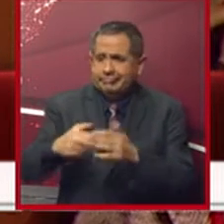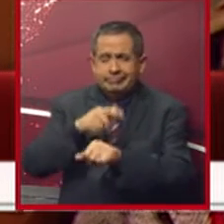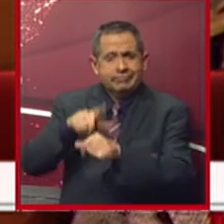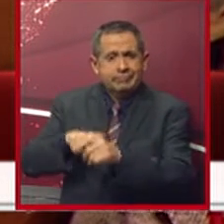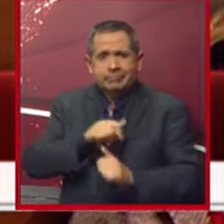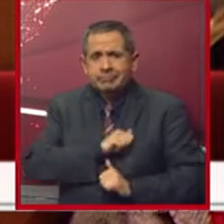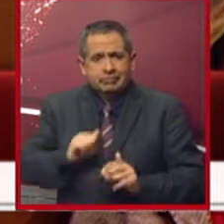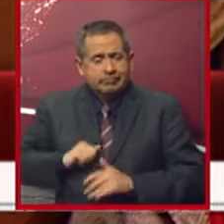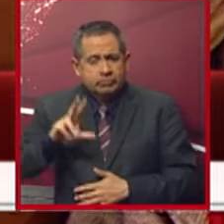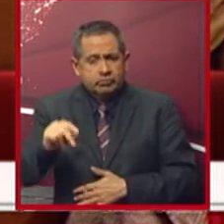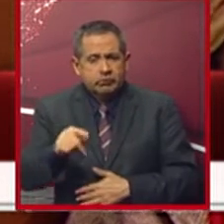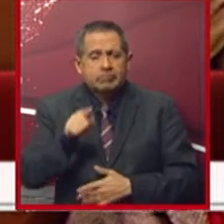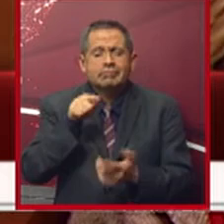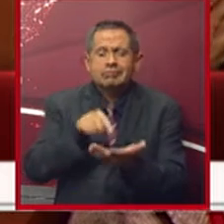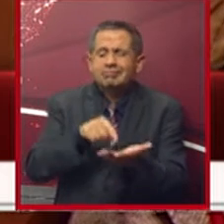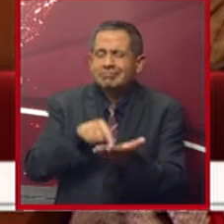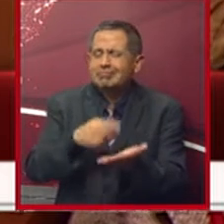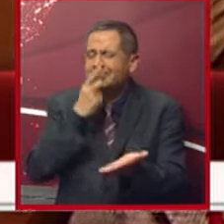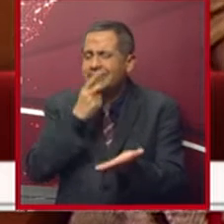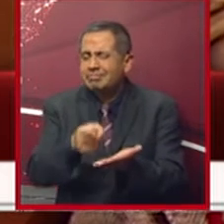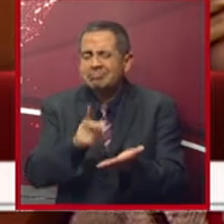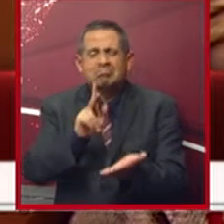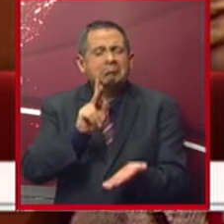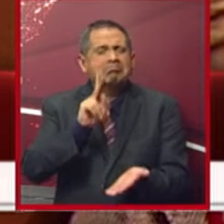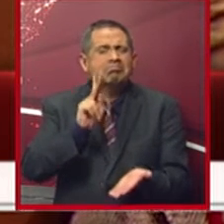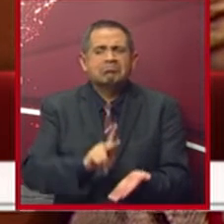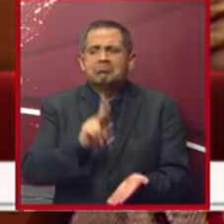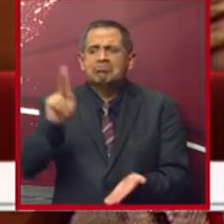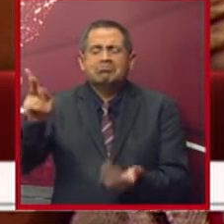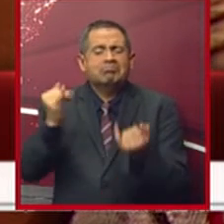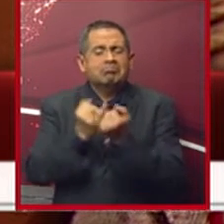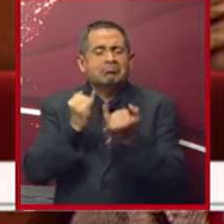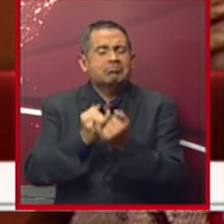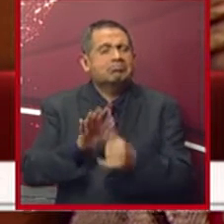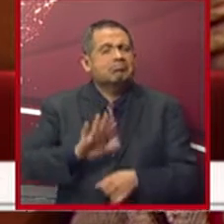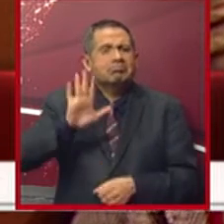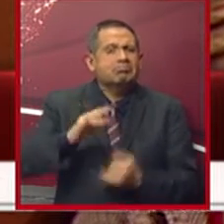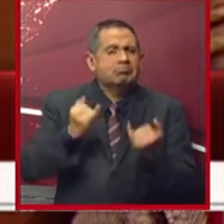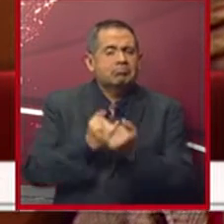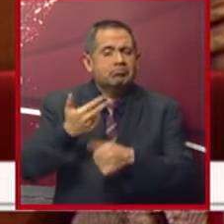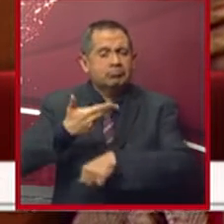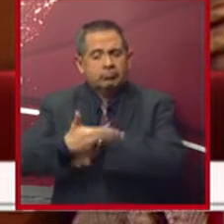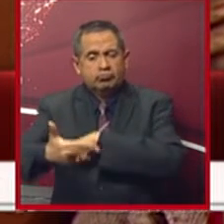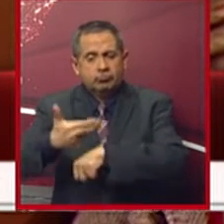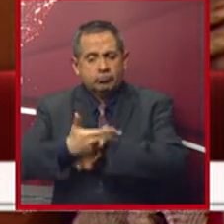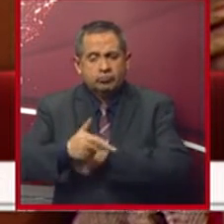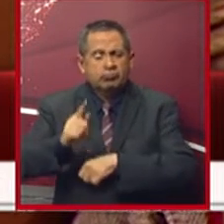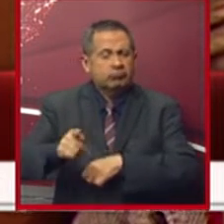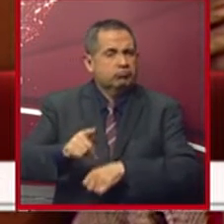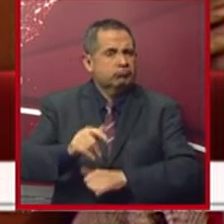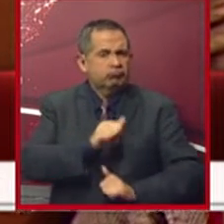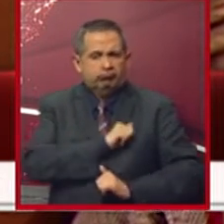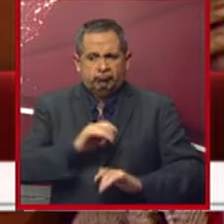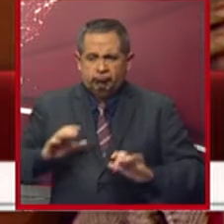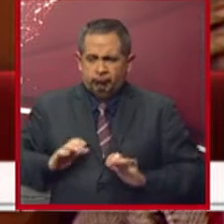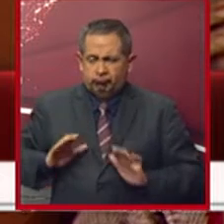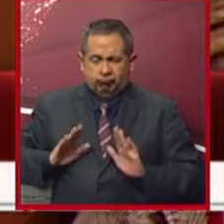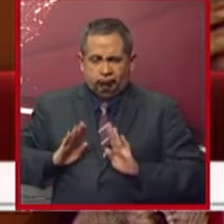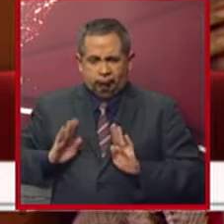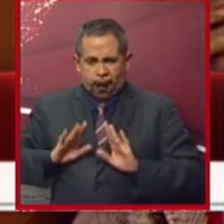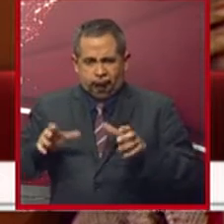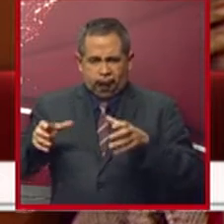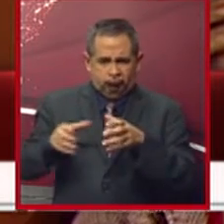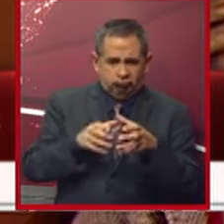Más bien, lo que se pretende es muy similar a lo que actualmente existe en Honduras, que es un comando conjunto, y que, por cierto,